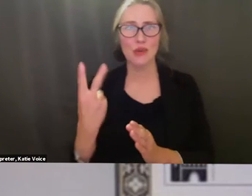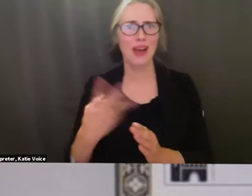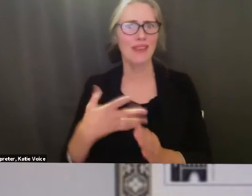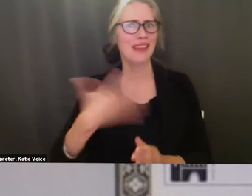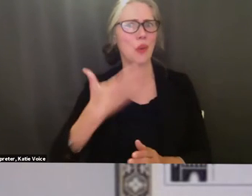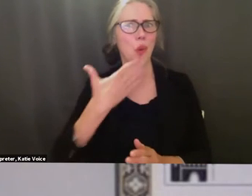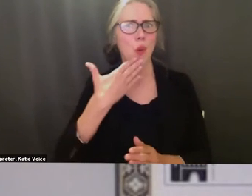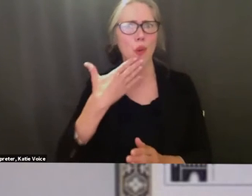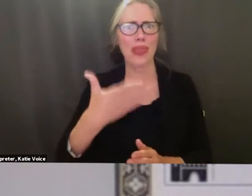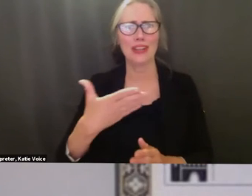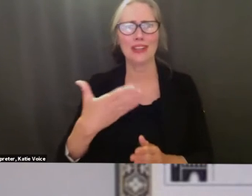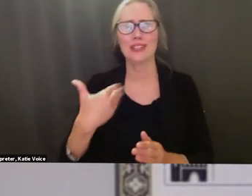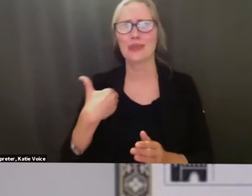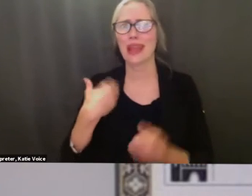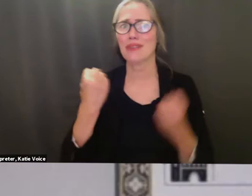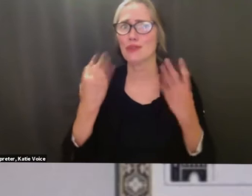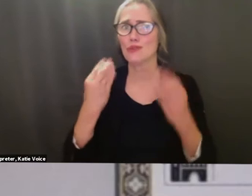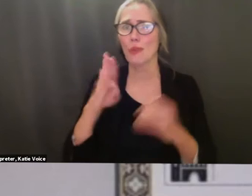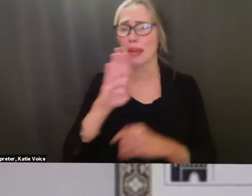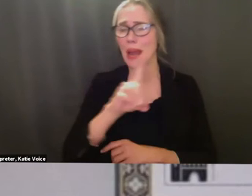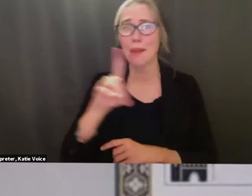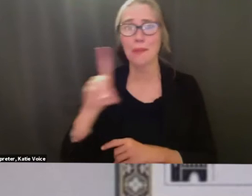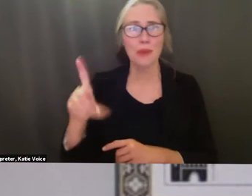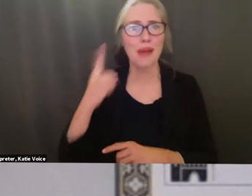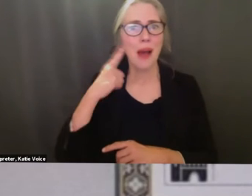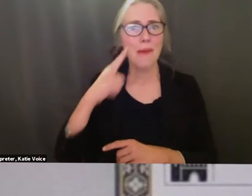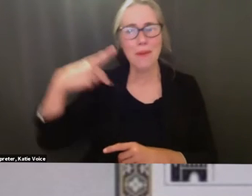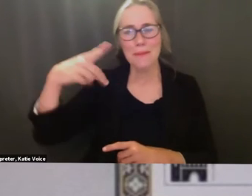pues gracias a Dios que